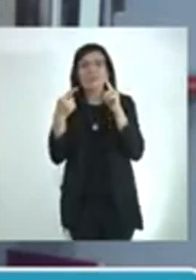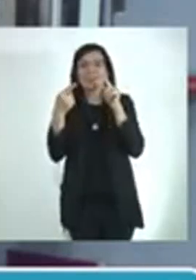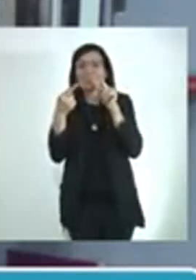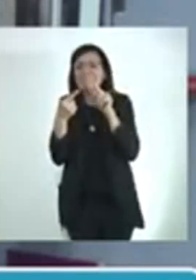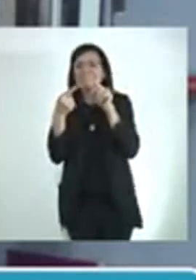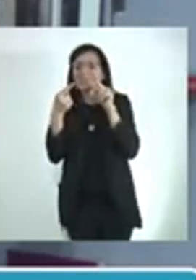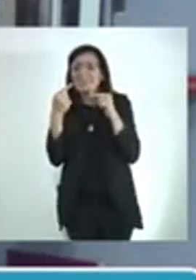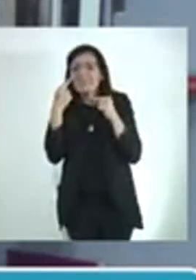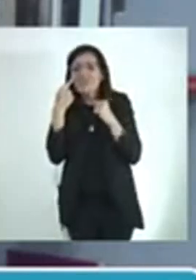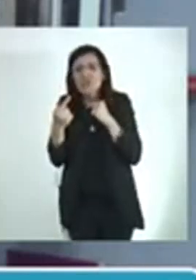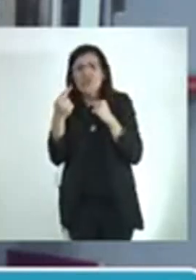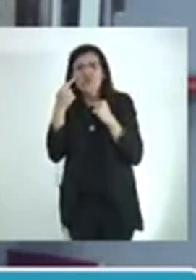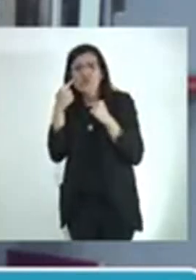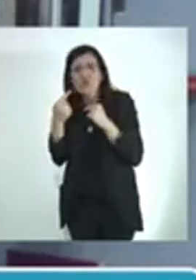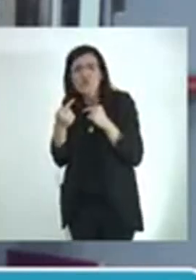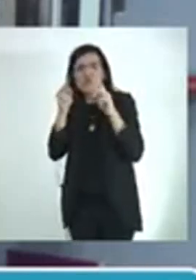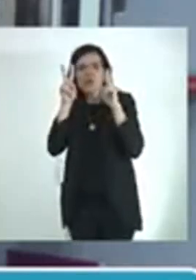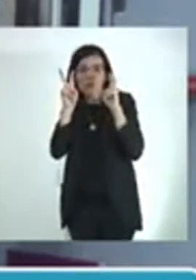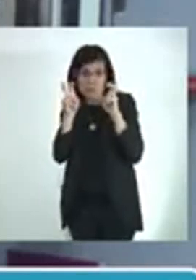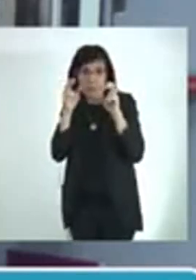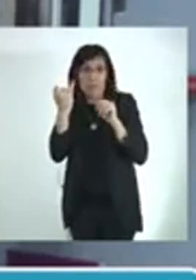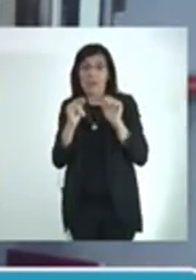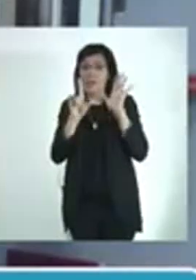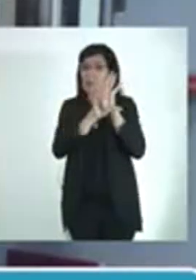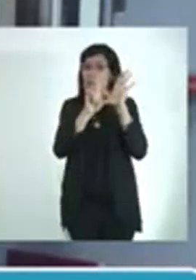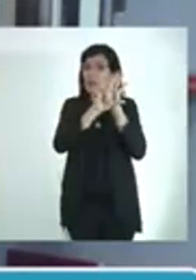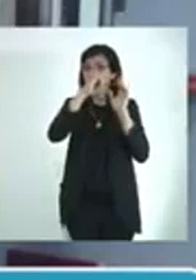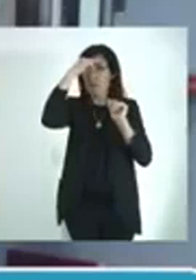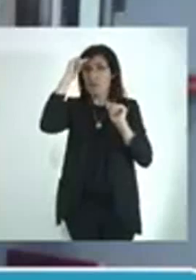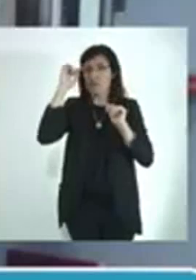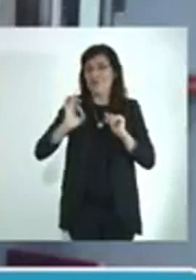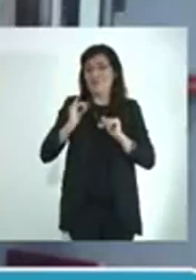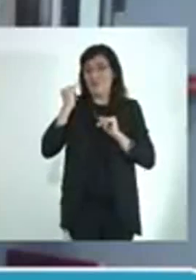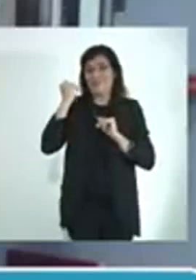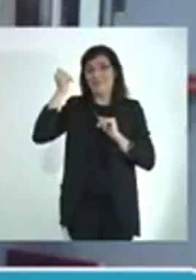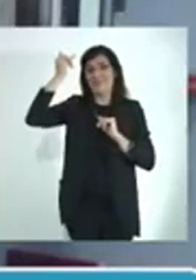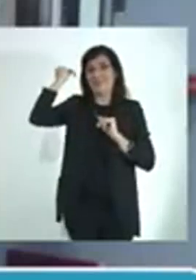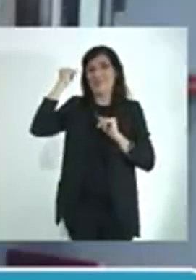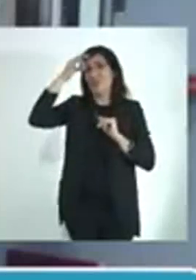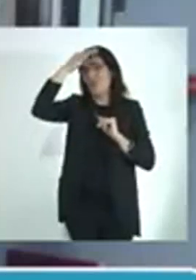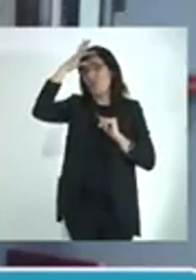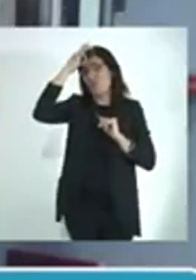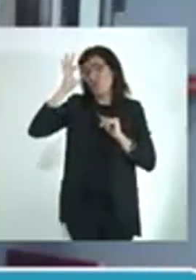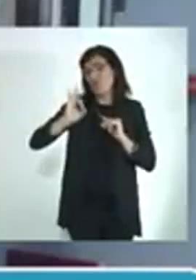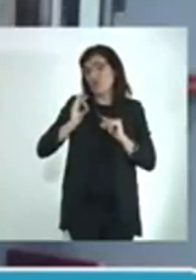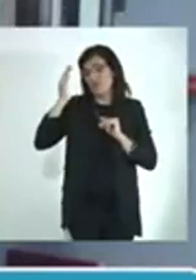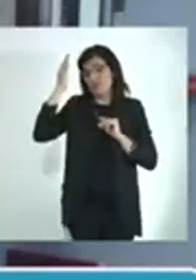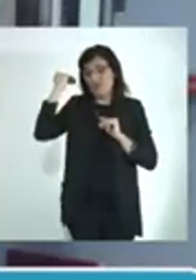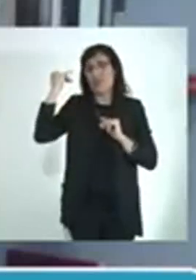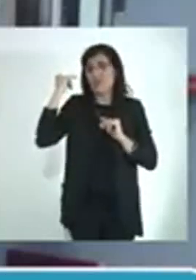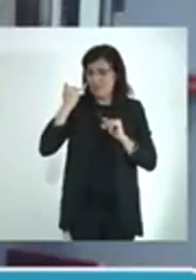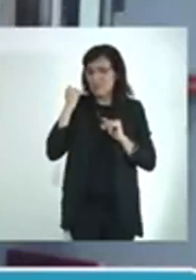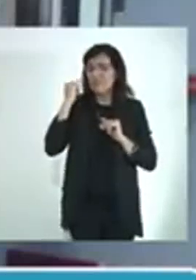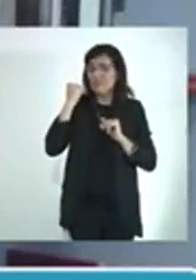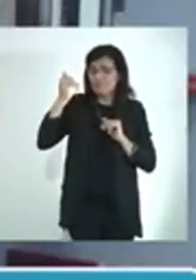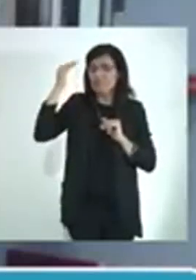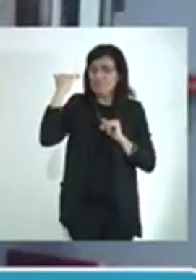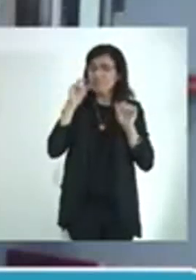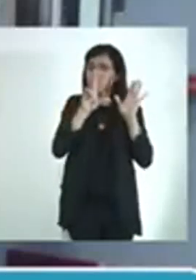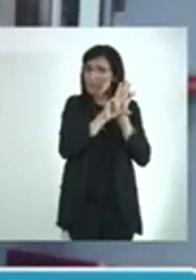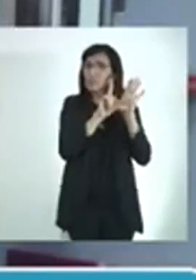en una ley nacional, ya hace 12 años, una ley del año de 2006, no sé cuántos 2006. Años.